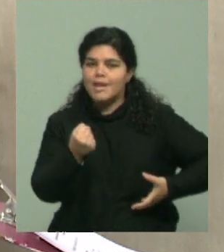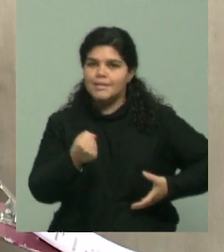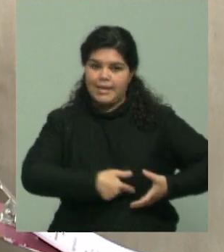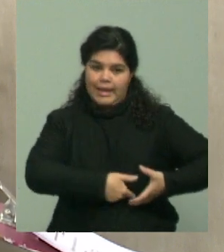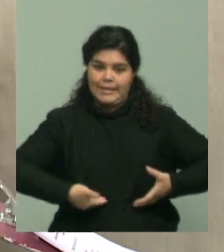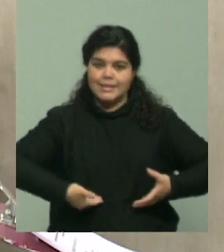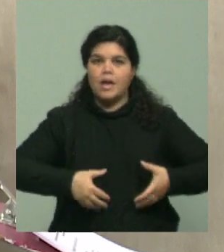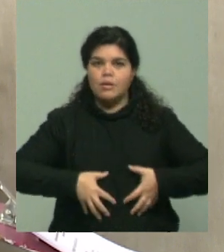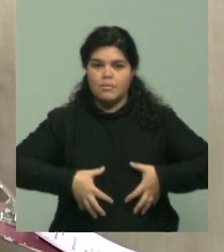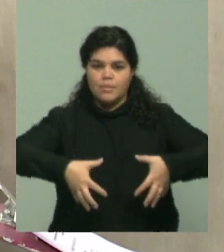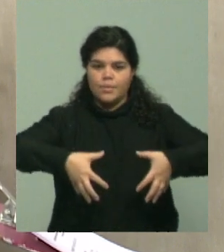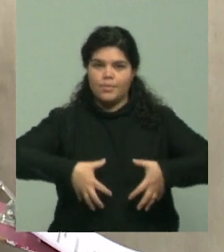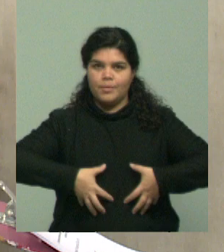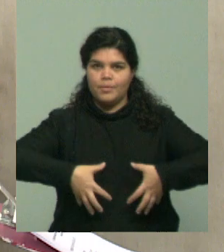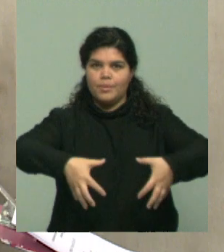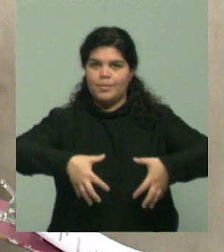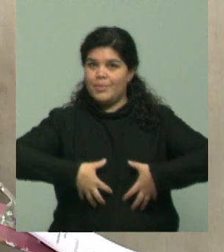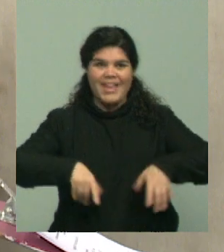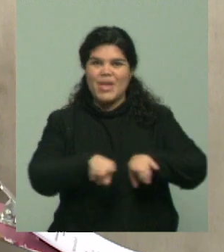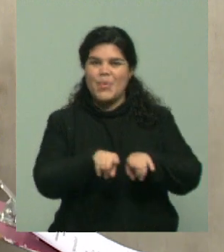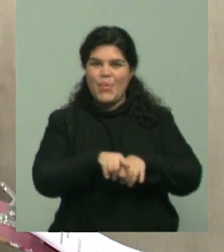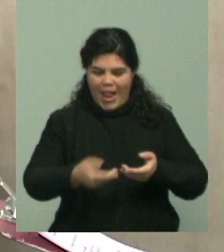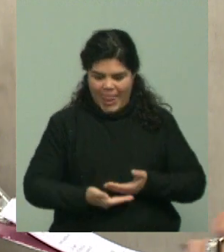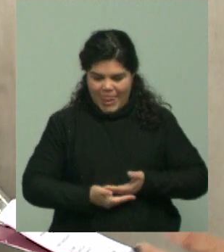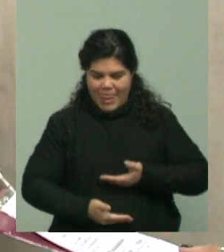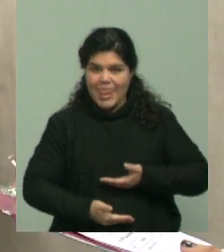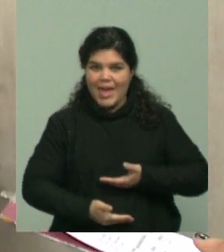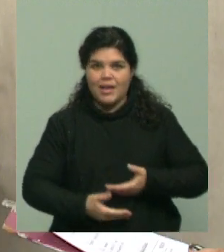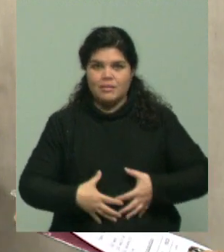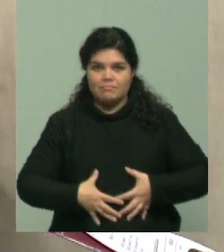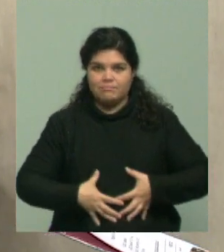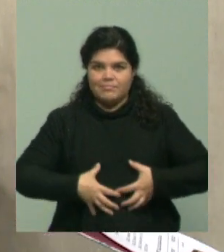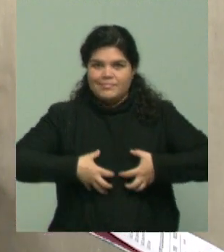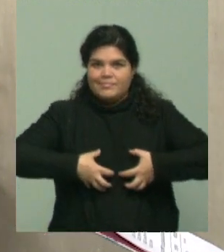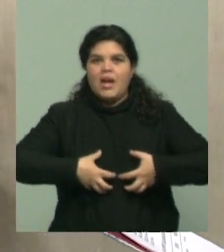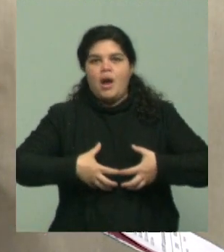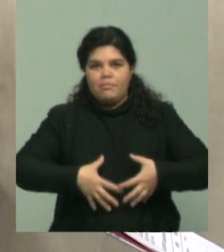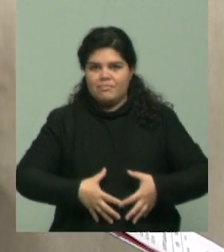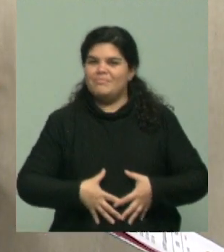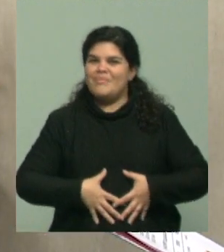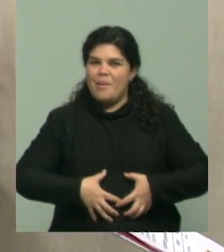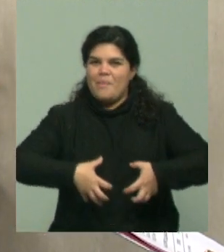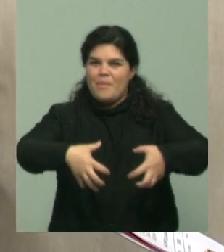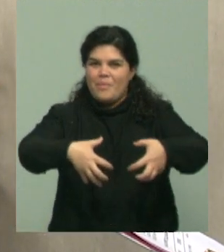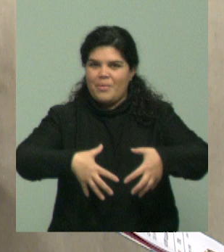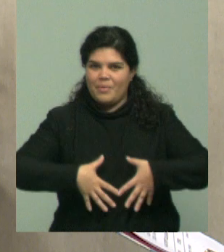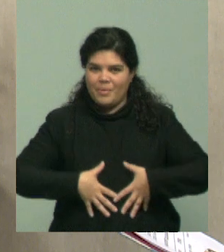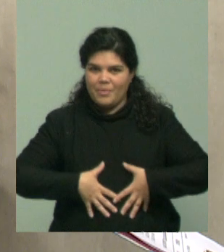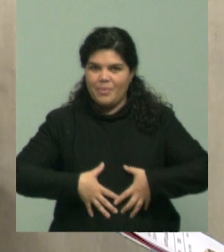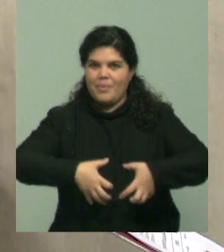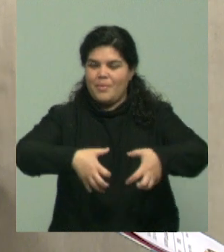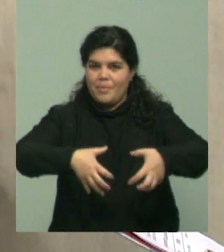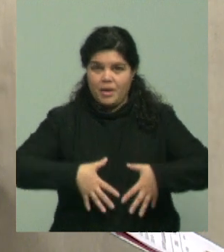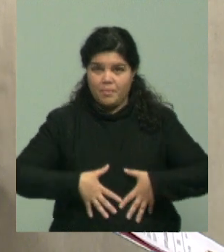la cavidad torácica del abdominal, uh-huh, es el que baja y hace que se infle la pancita, pero en realidad el aire está yendo ahí a la base